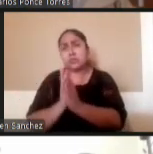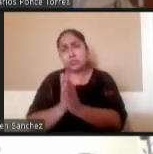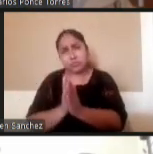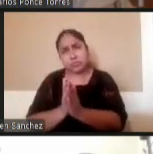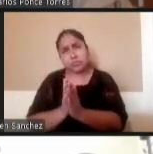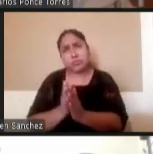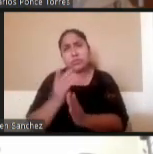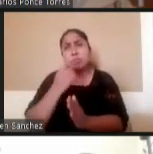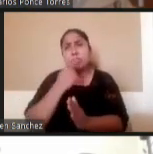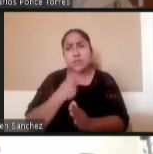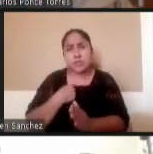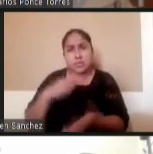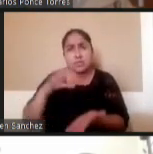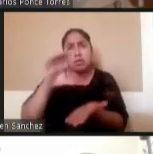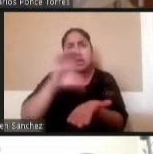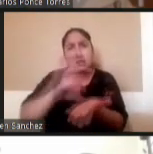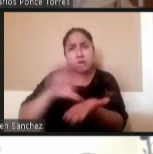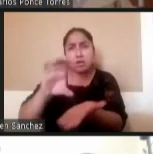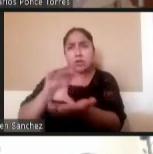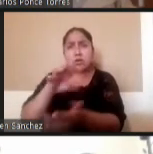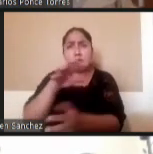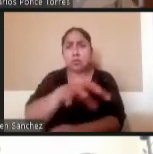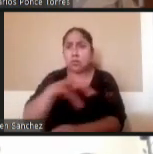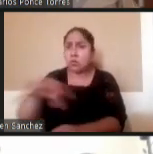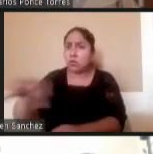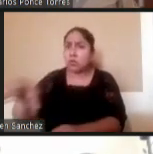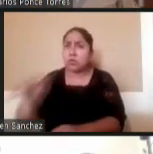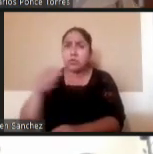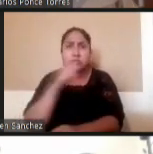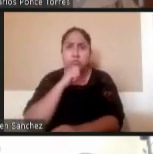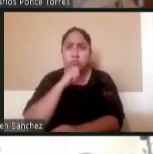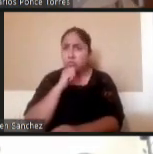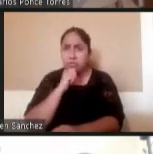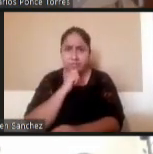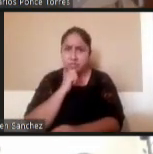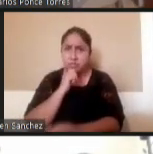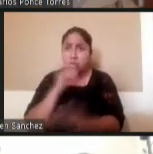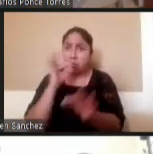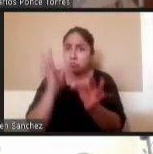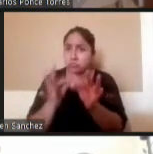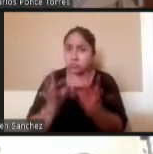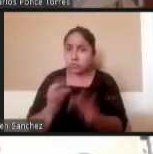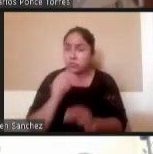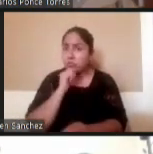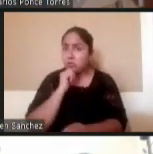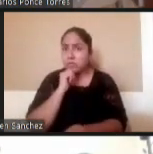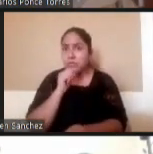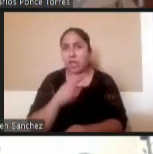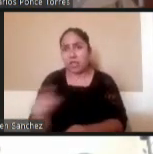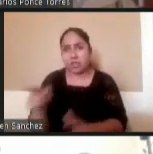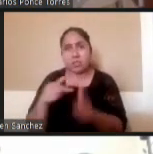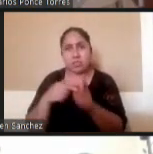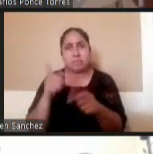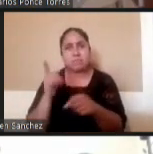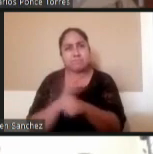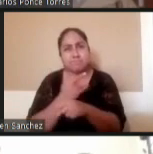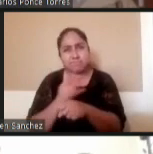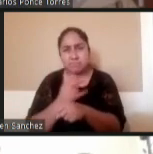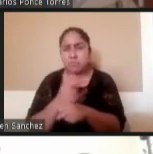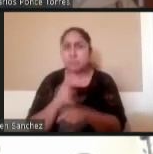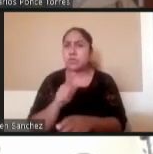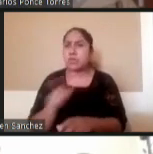las colonias en donde no se ha regularizado la recolección de la basura. Entonces nosotros como comisión